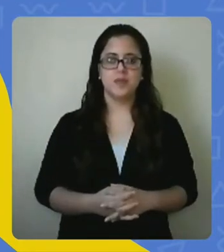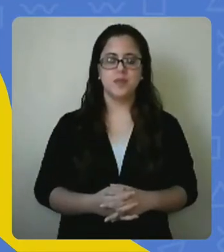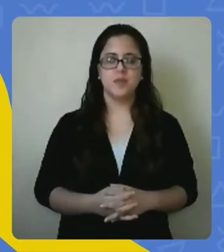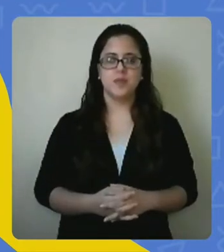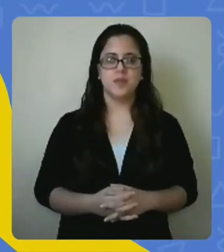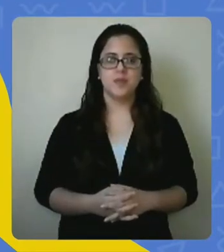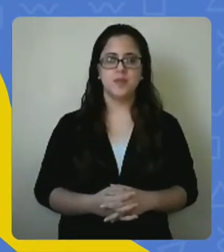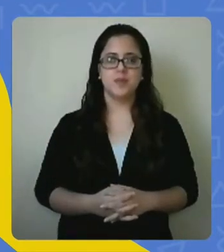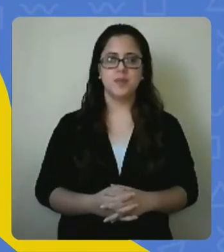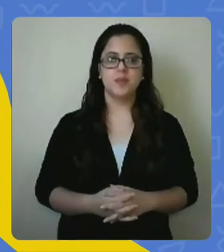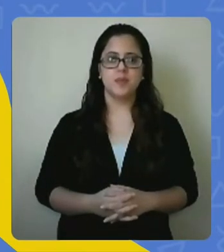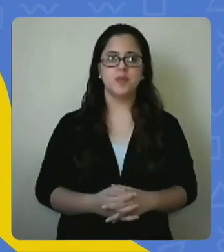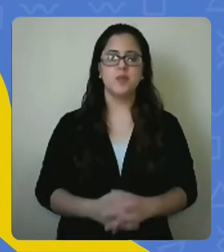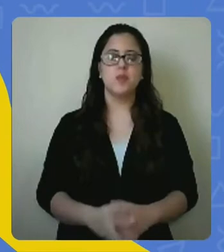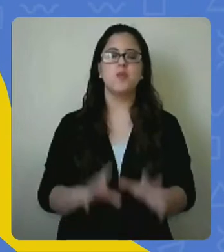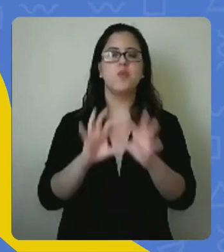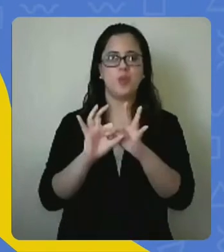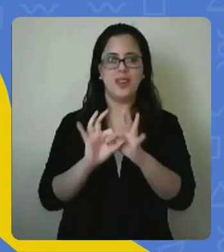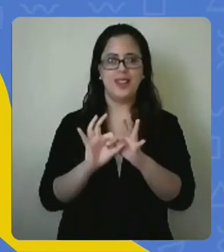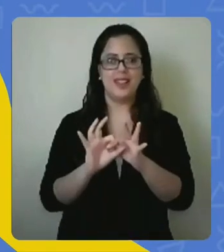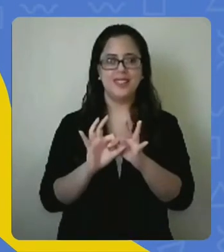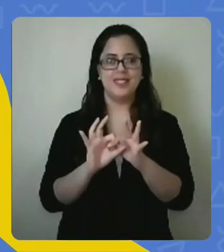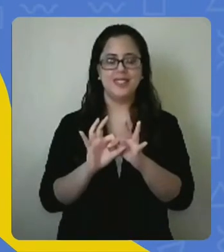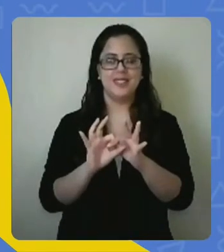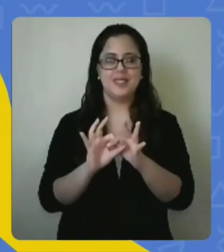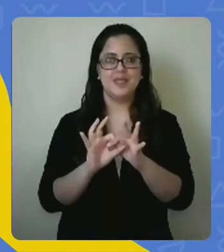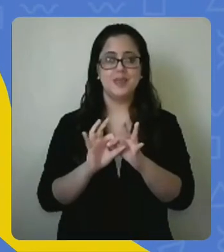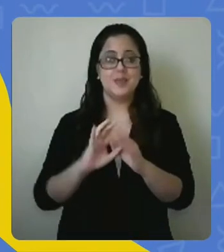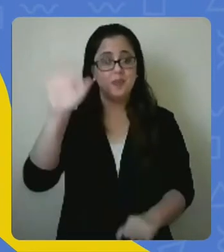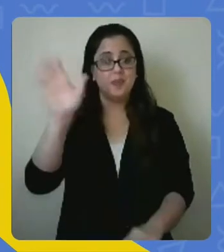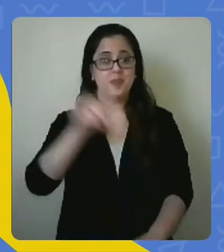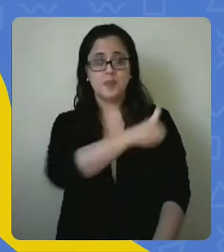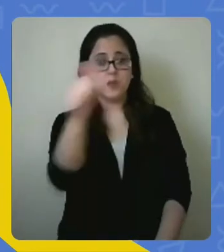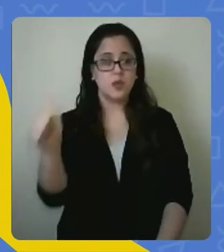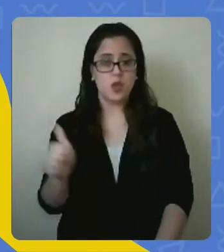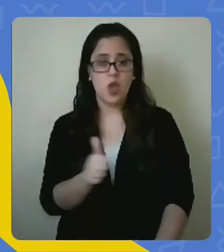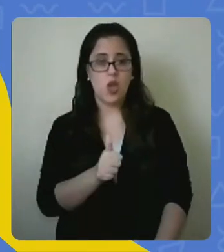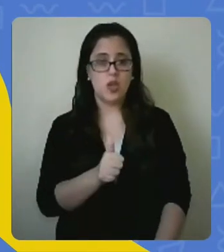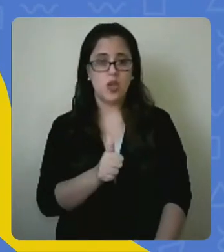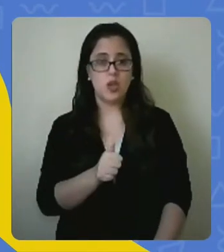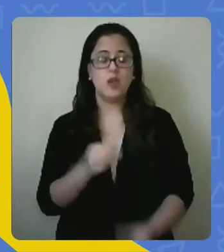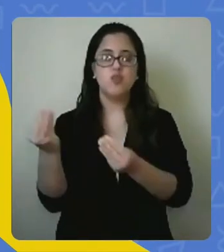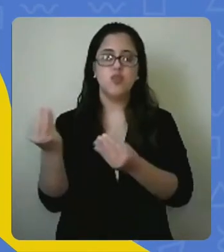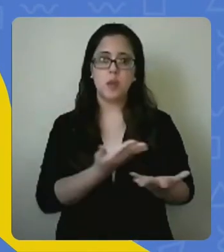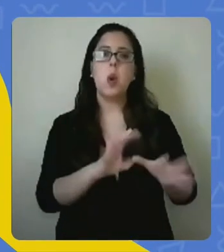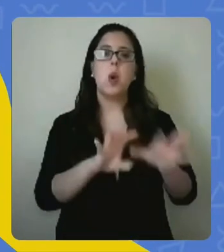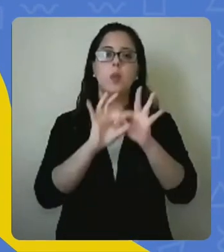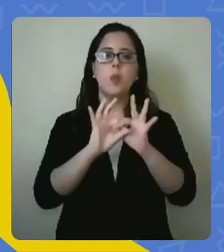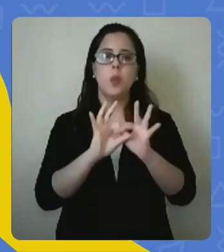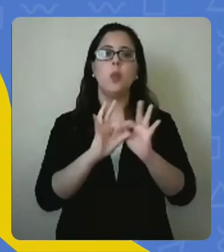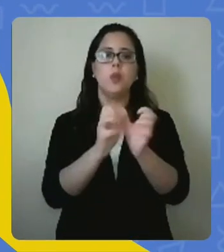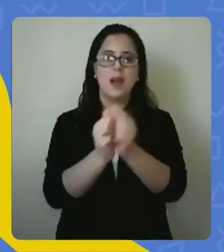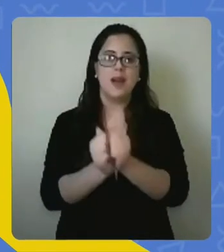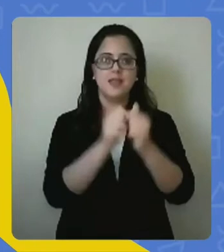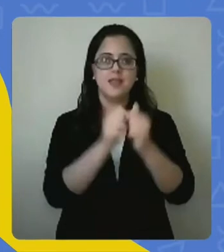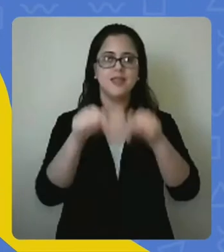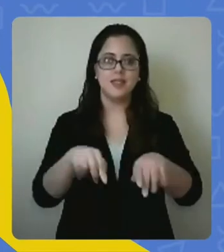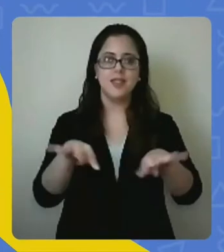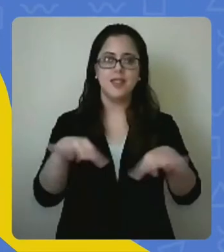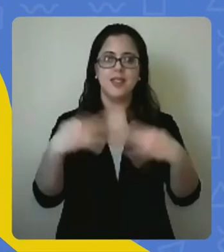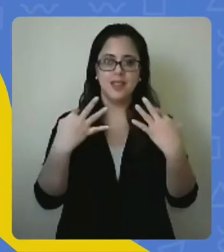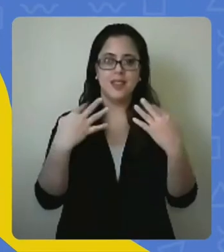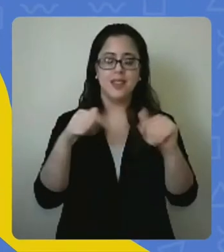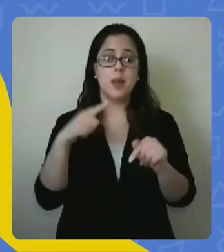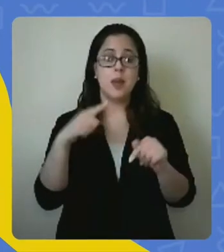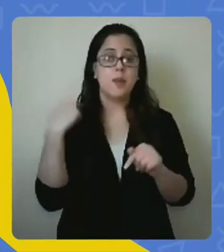Muchas gracias, Fialde. Hola a todas y todos, bienvenidos, muchas gracias por estar acá con nosotros. Es para nosotros,